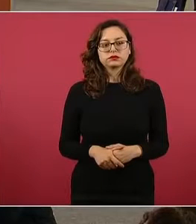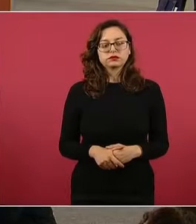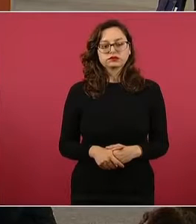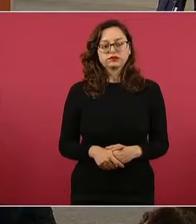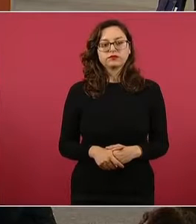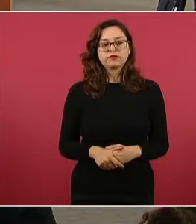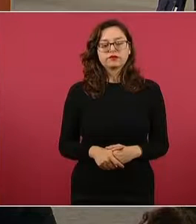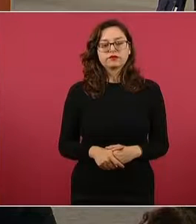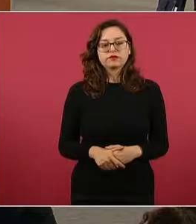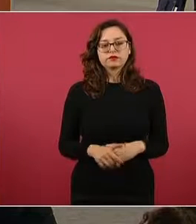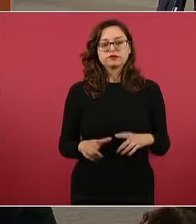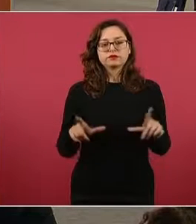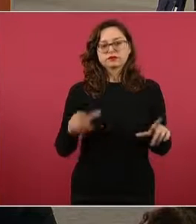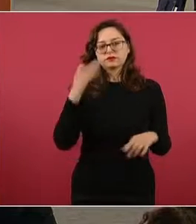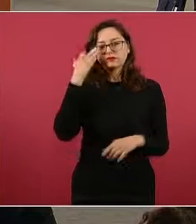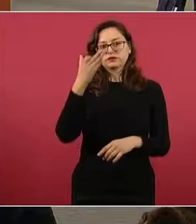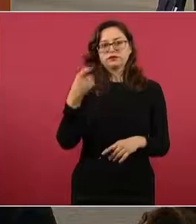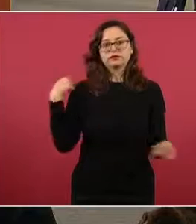Esa.